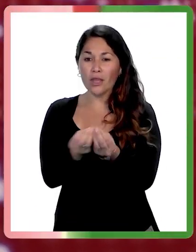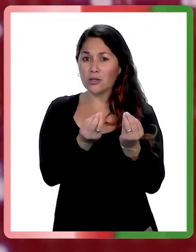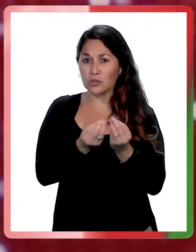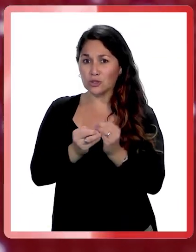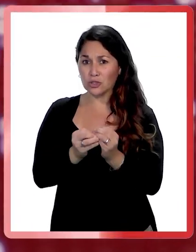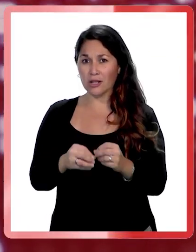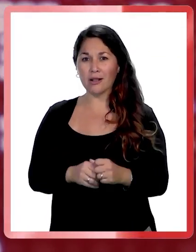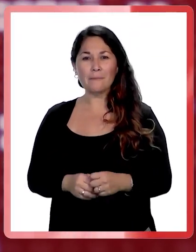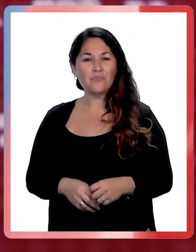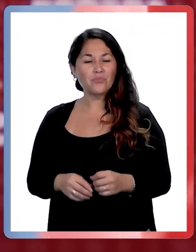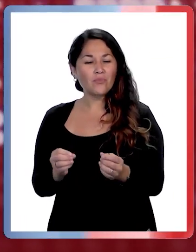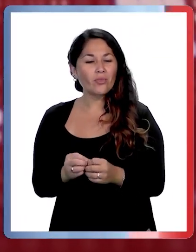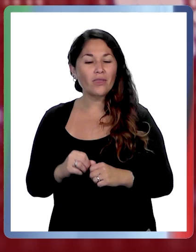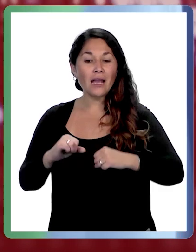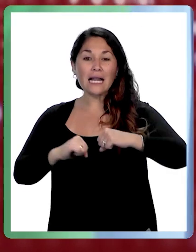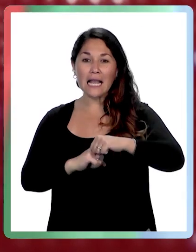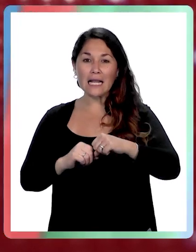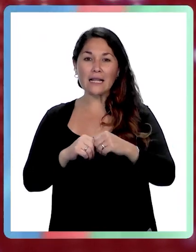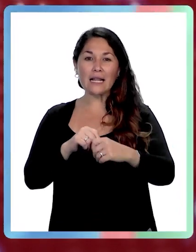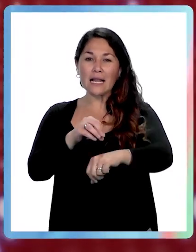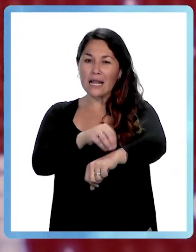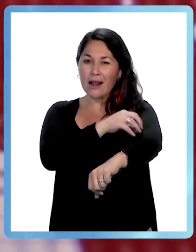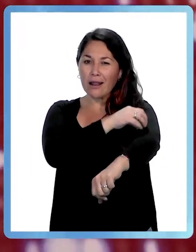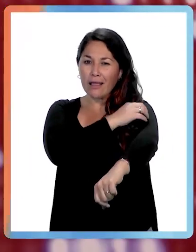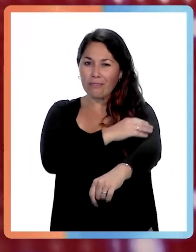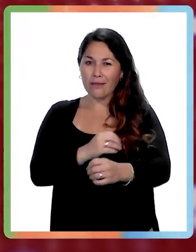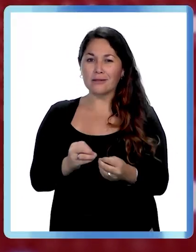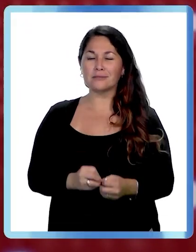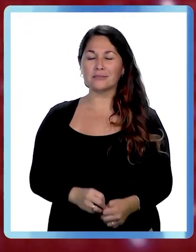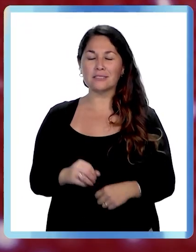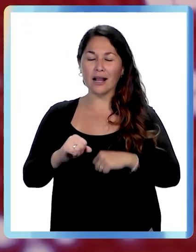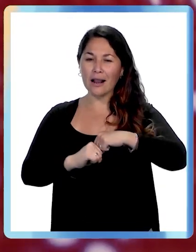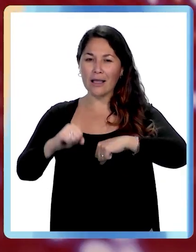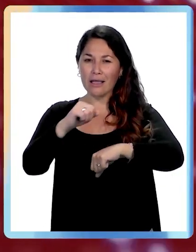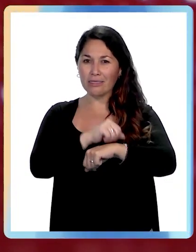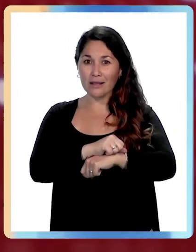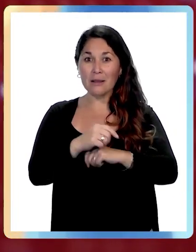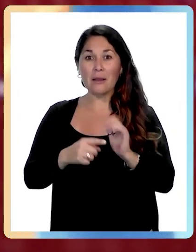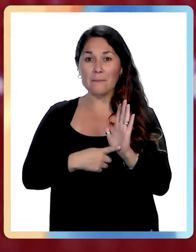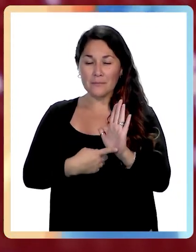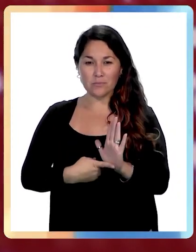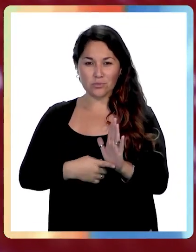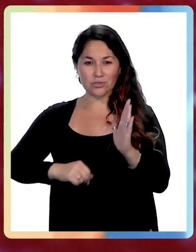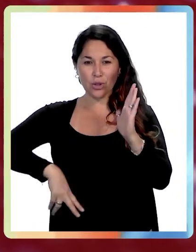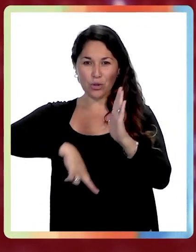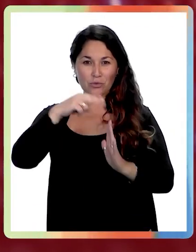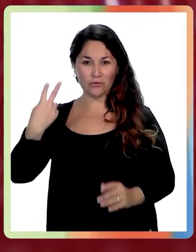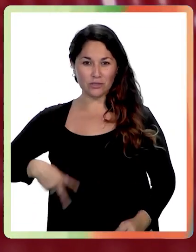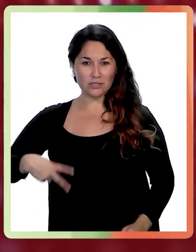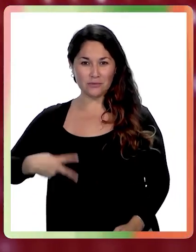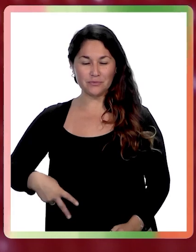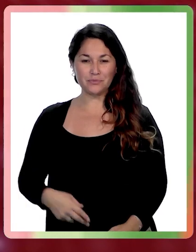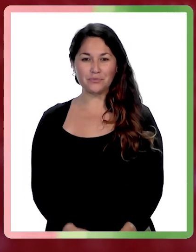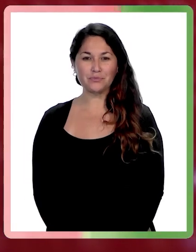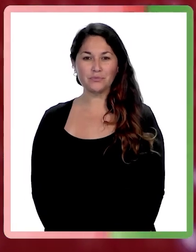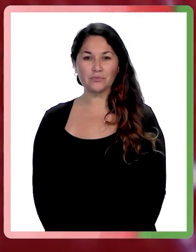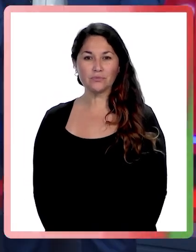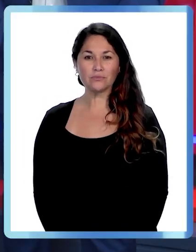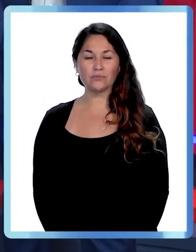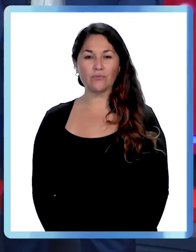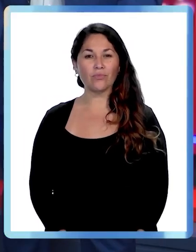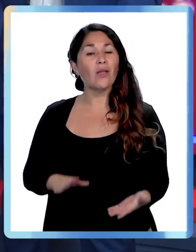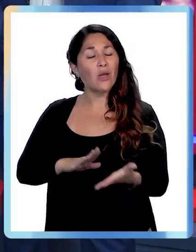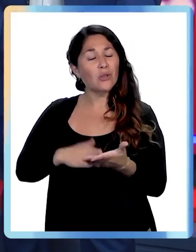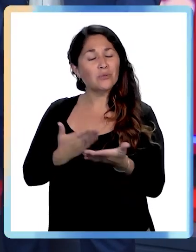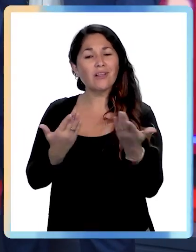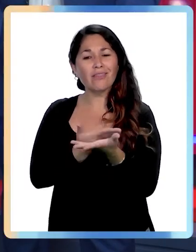Asociación Regional de Canales de Televisión de Señal Abierta de Chile, Arcatel, presenta Portavoz Noticias.